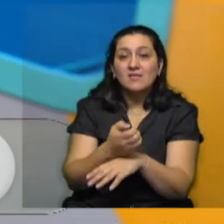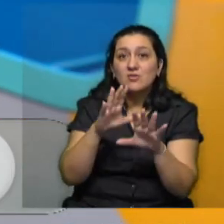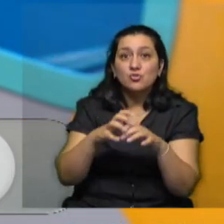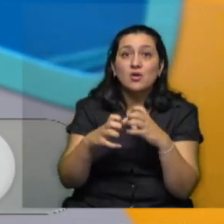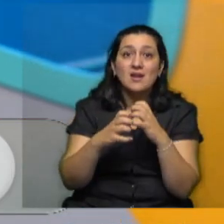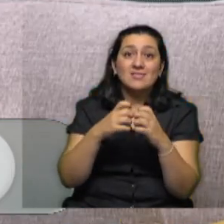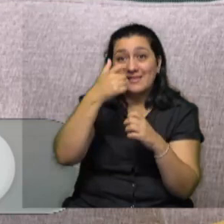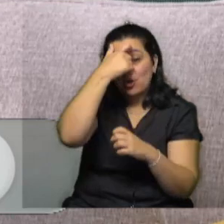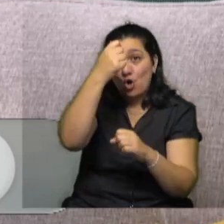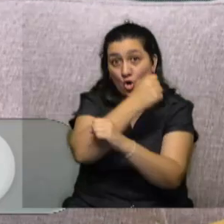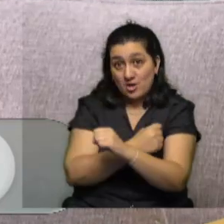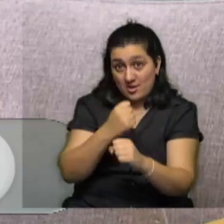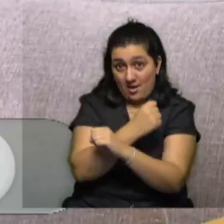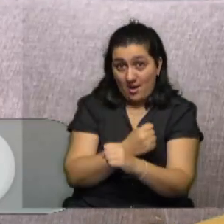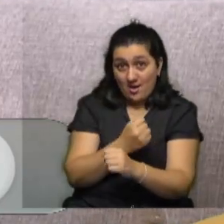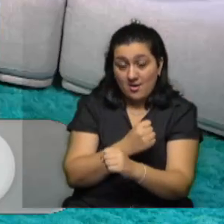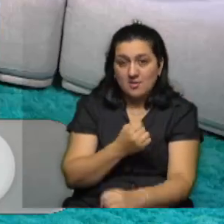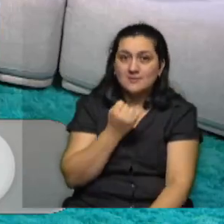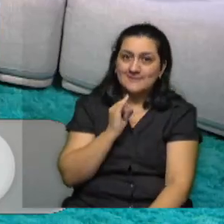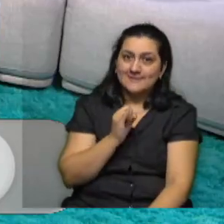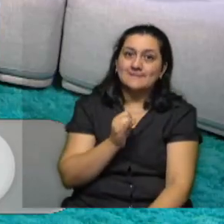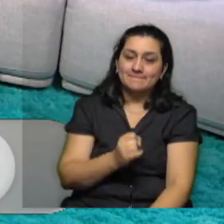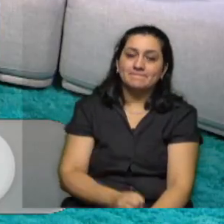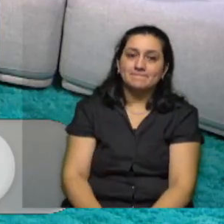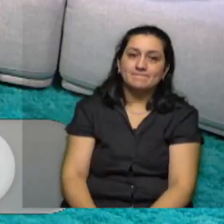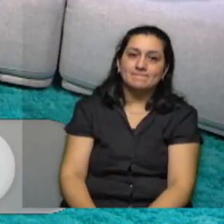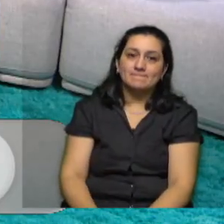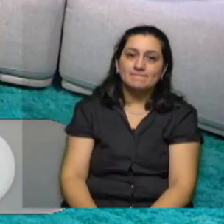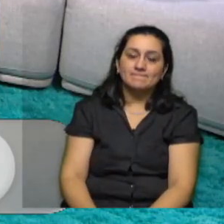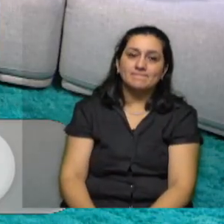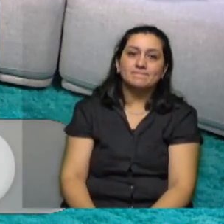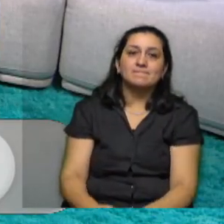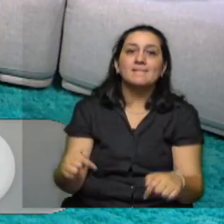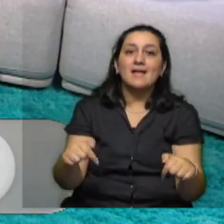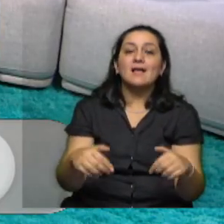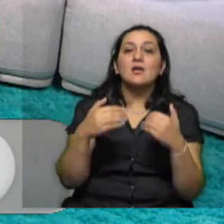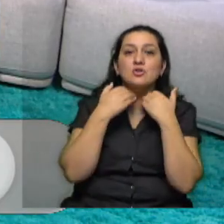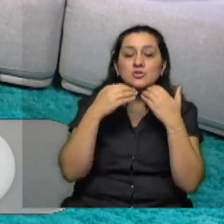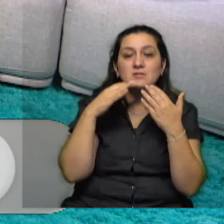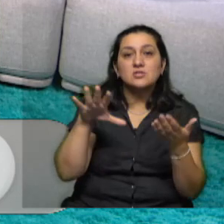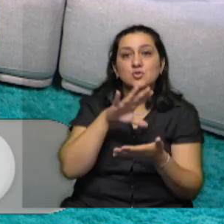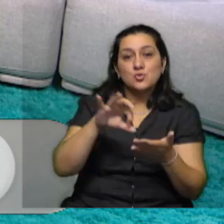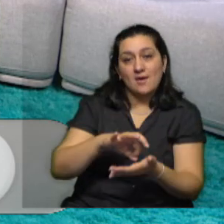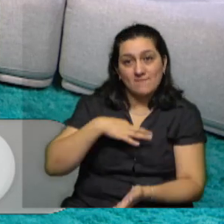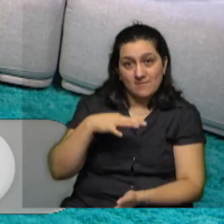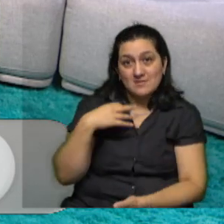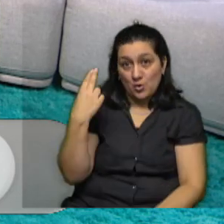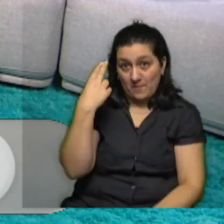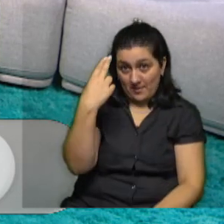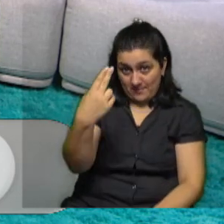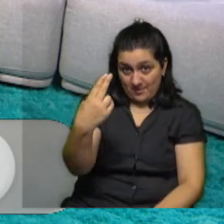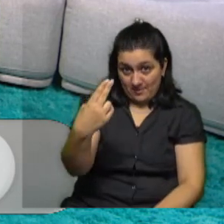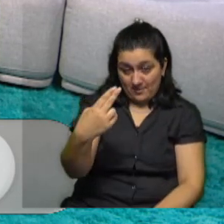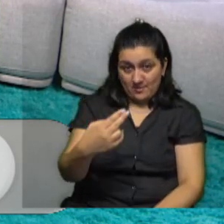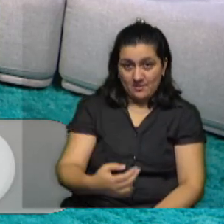tenga sobre mí. Exactamente, Fito. Así es. Vamos a hacer, acá no sé si Ciudad Viva creo que nos permite todo y vamos entonces.